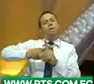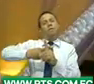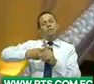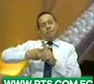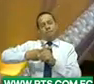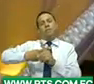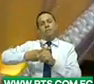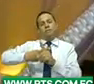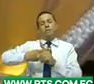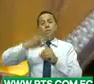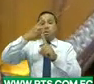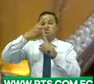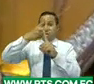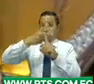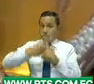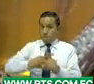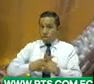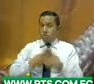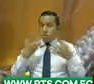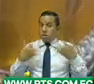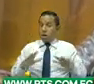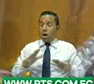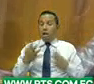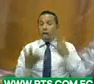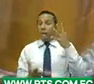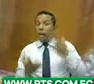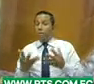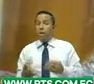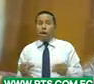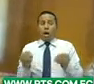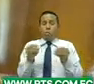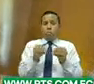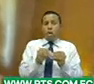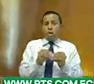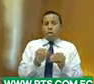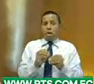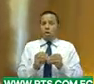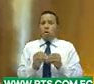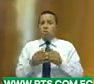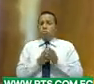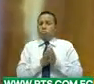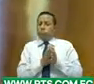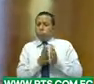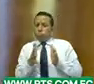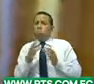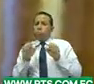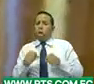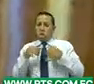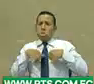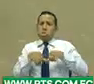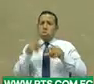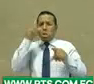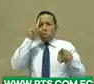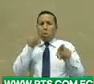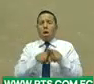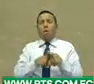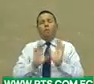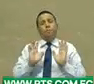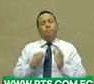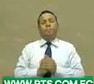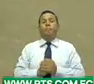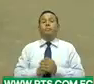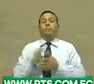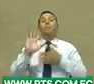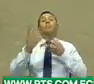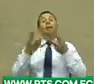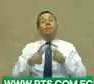si en 2 meses se necesita una proyección a más días o a mayor número de meses, se lo va a realizar. A ello se suma la